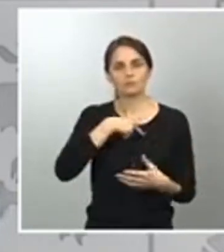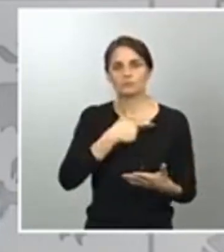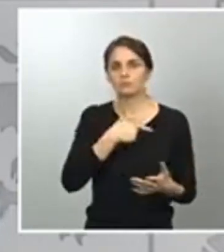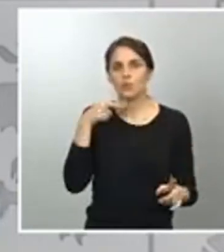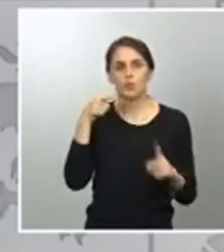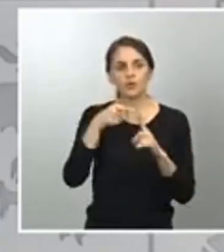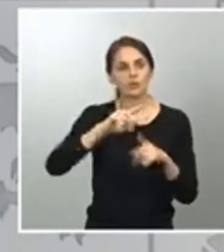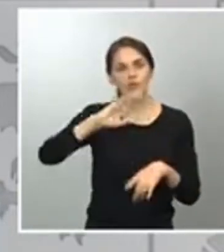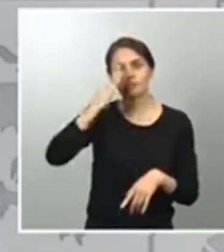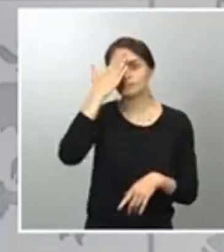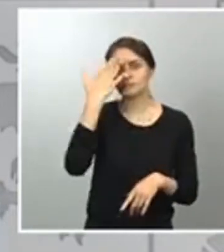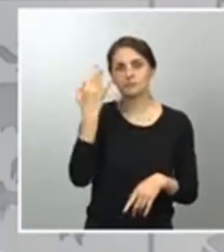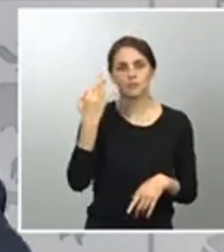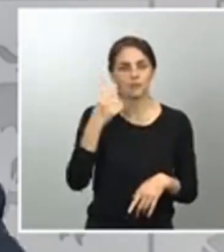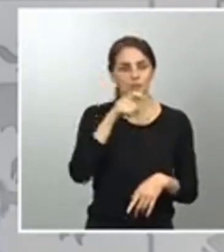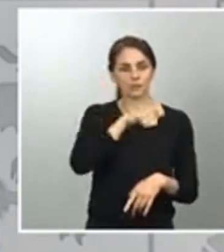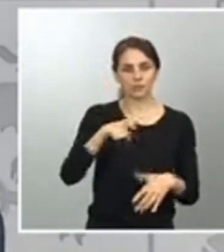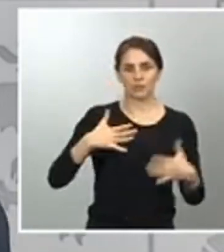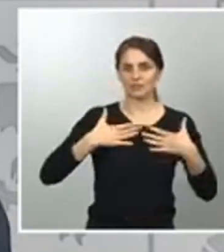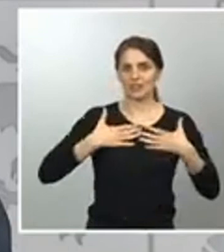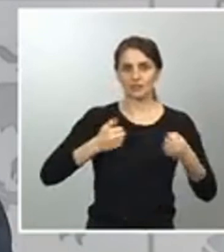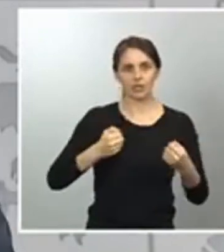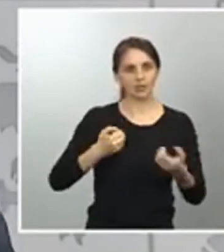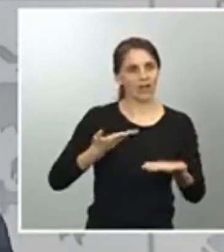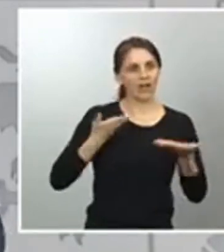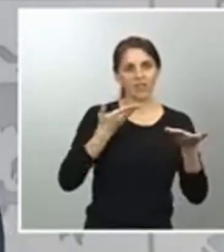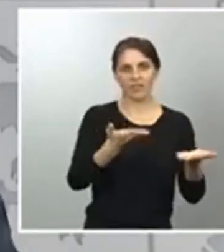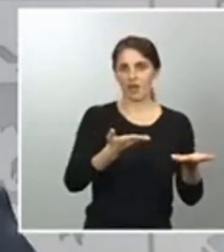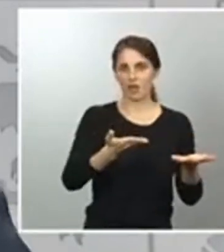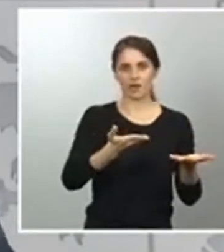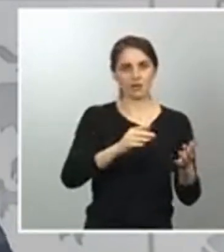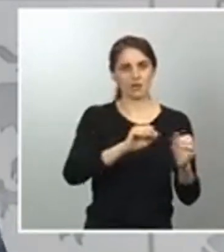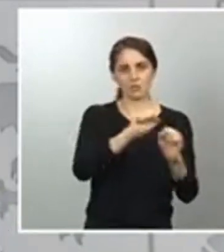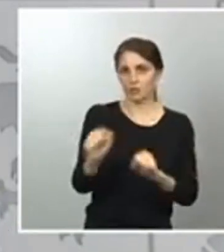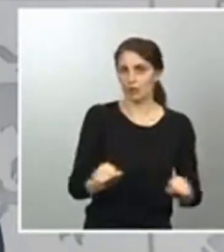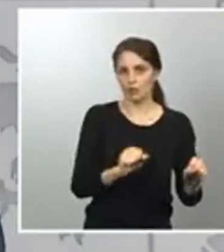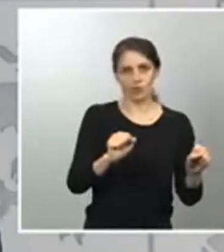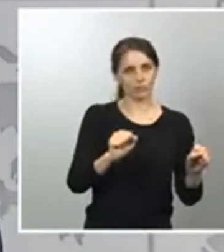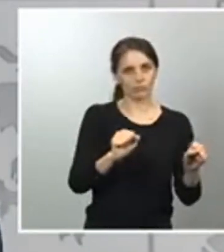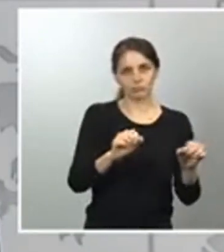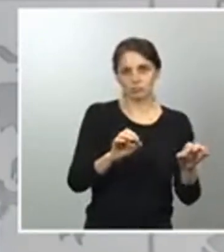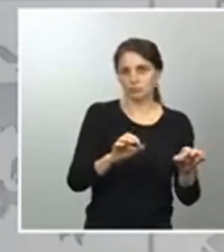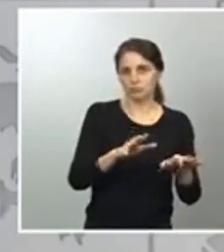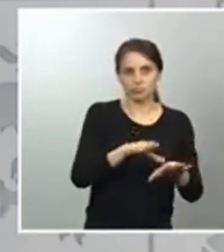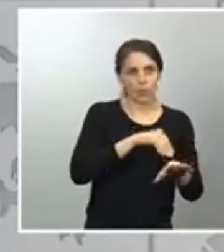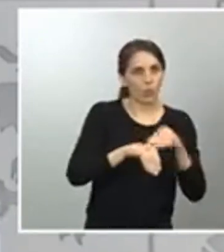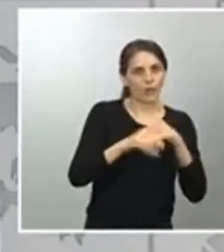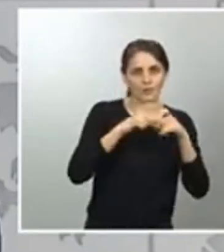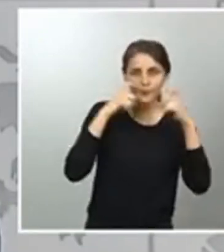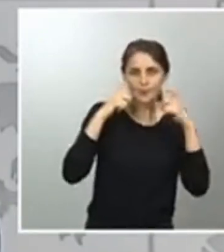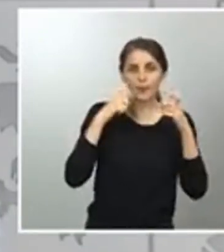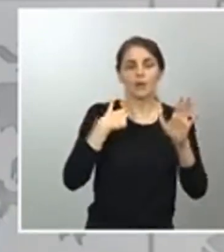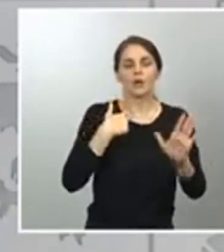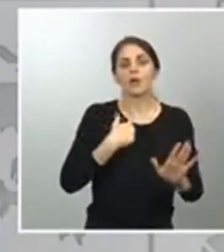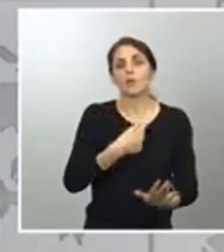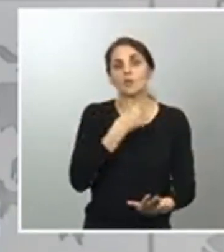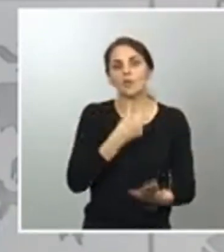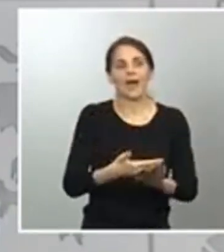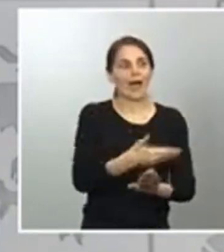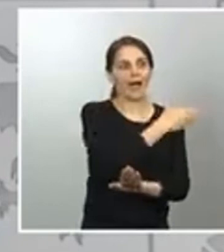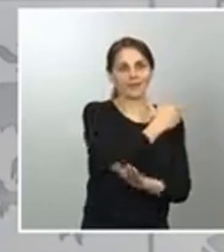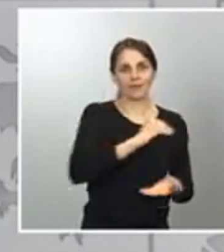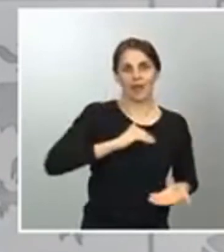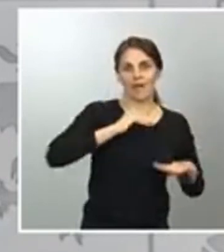quienes están en primera línea, que son el personal sanitario. Nos hubiera gustado proveerles con mayor anticipación en un mercado